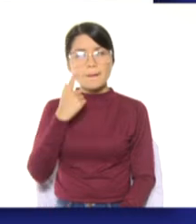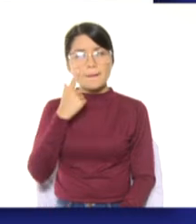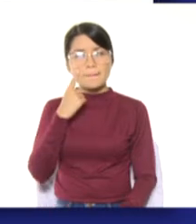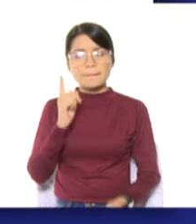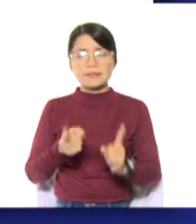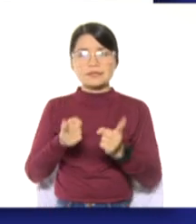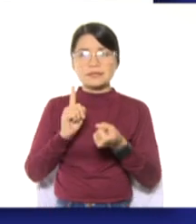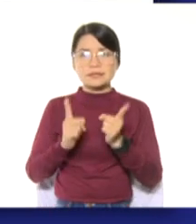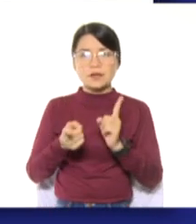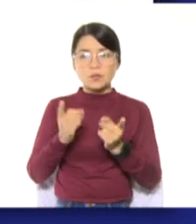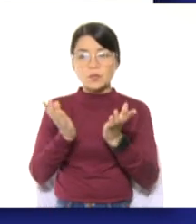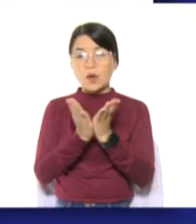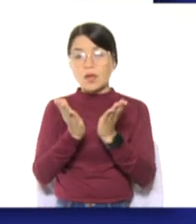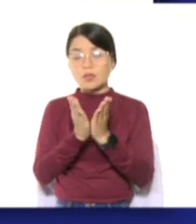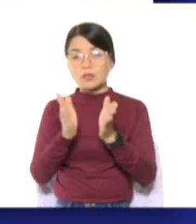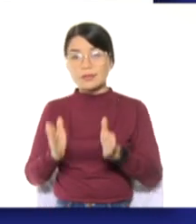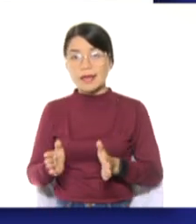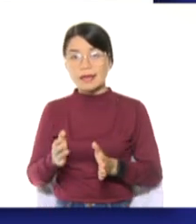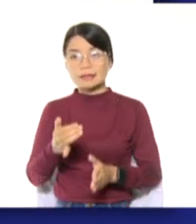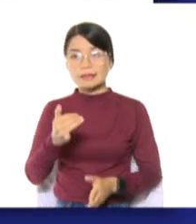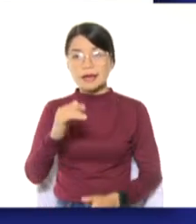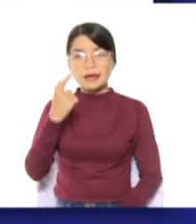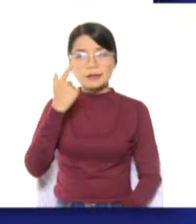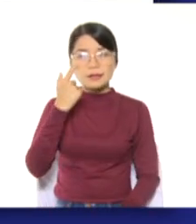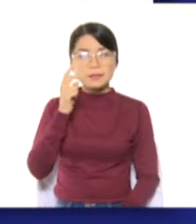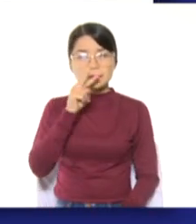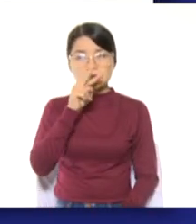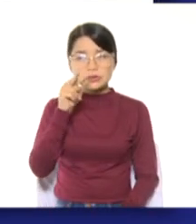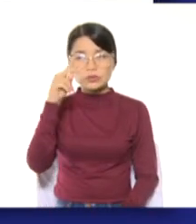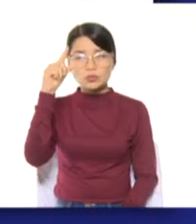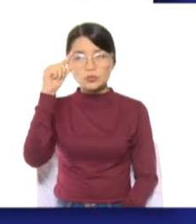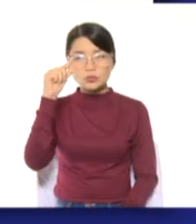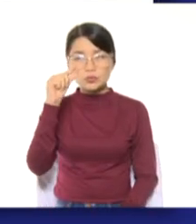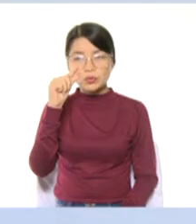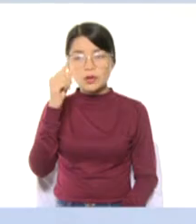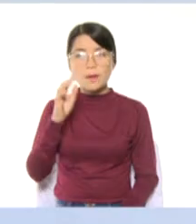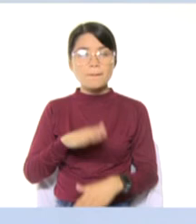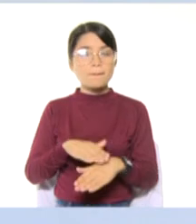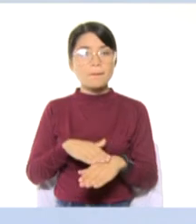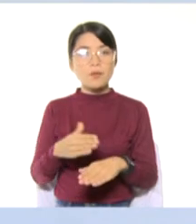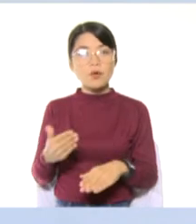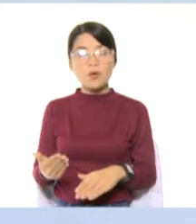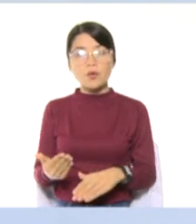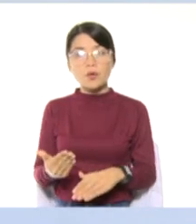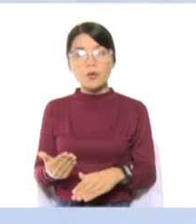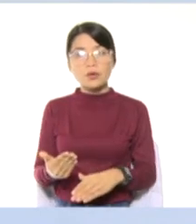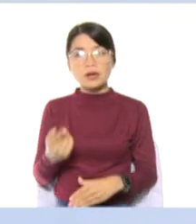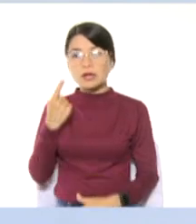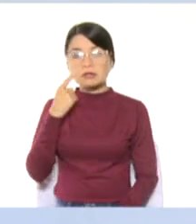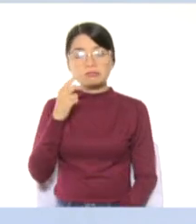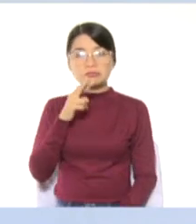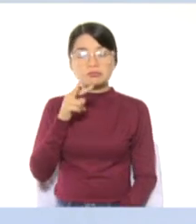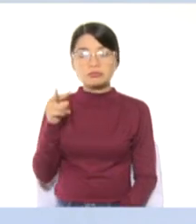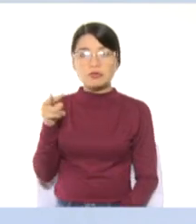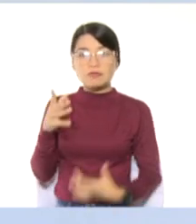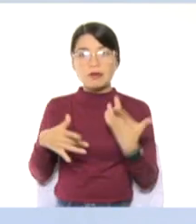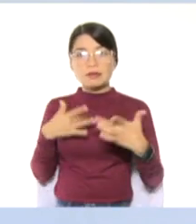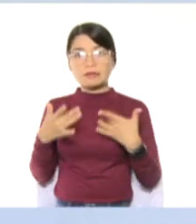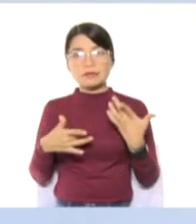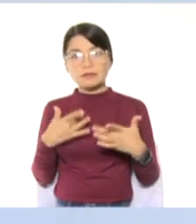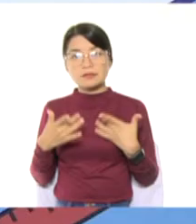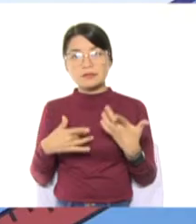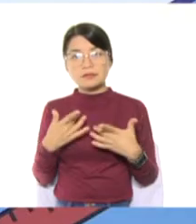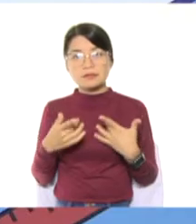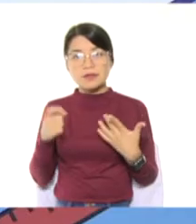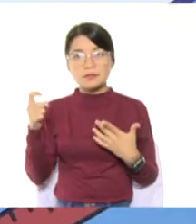diagnóstico oftalmológico, pues eso hay que considerarlo porque no va a poder realizar ciertas actividades que necesitan de movimientos